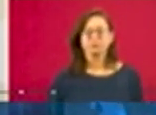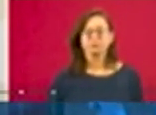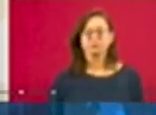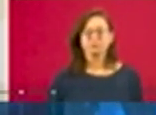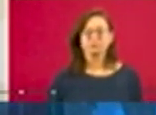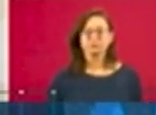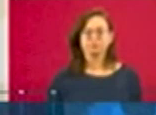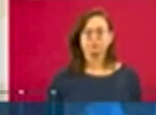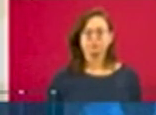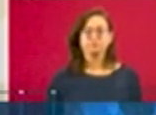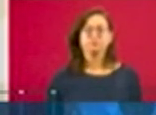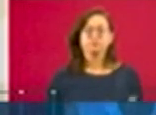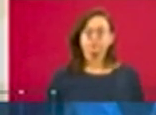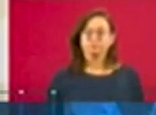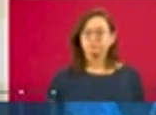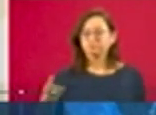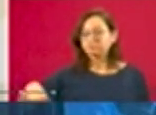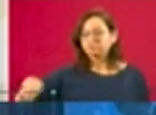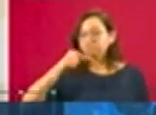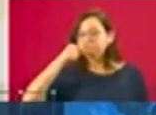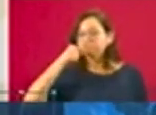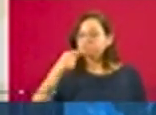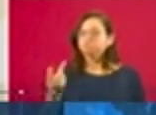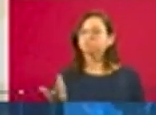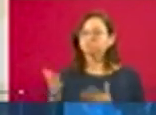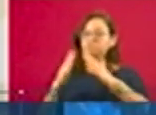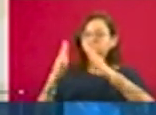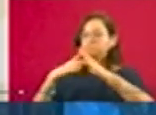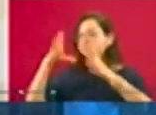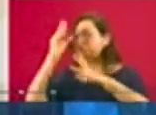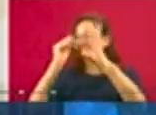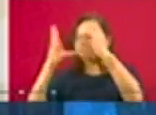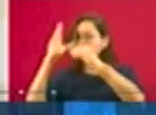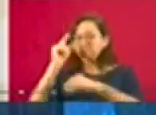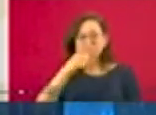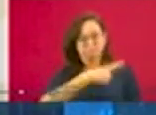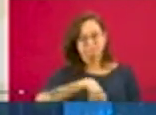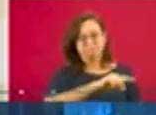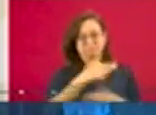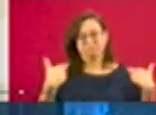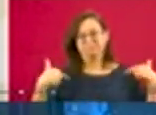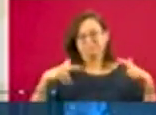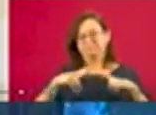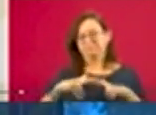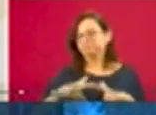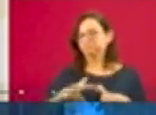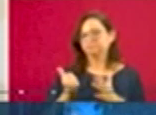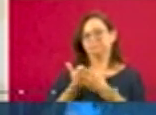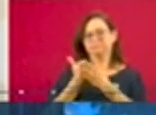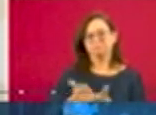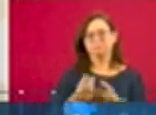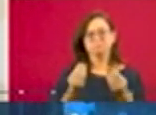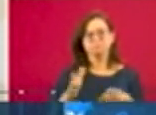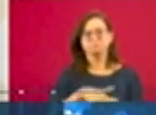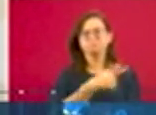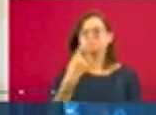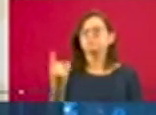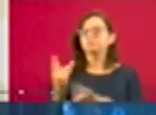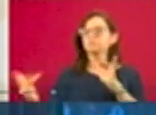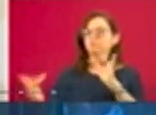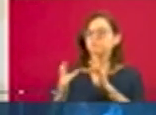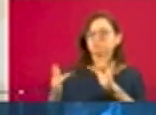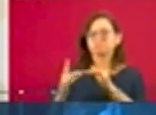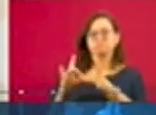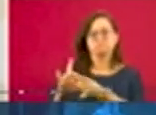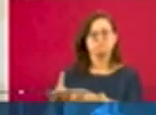Se solicitaron apenas 2 meses, entonces son los de vida saludable, que traen muchos